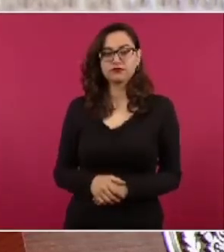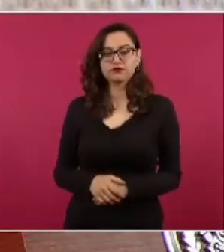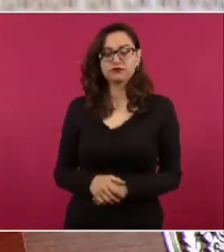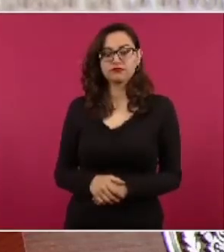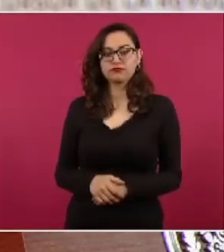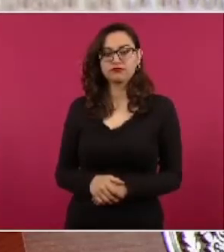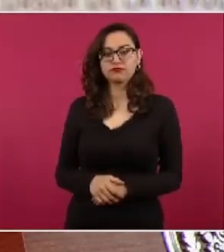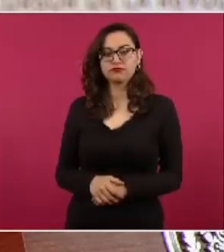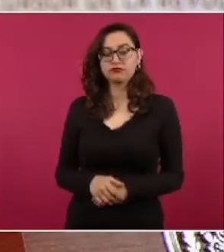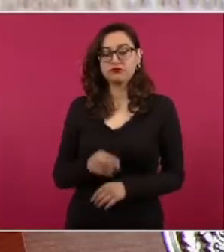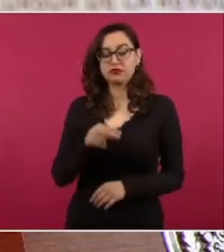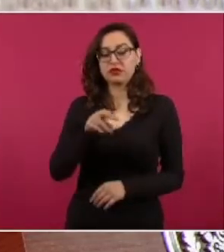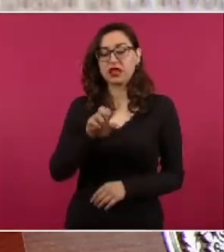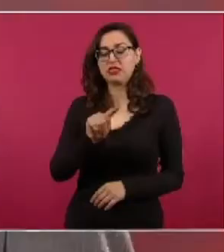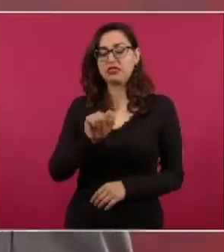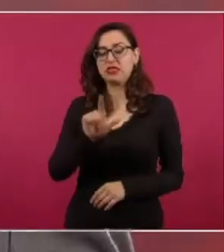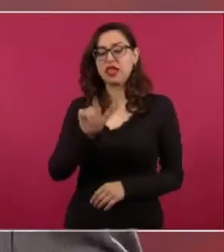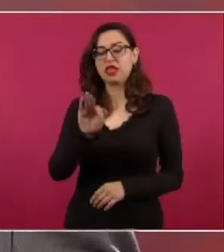Netflix.